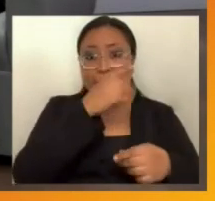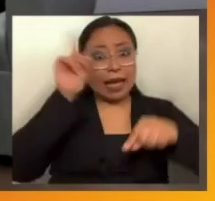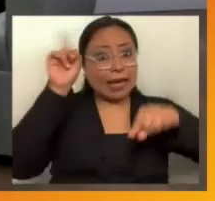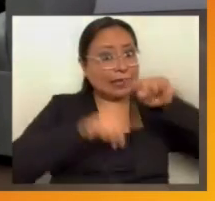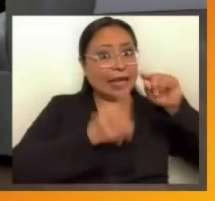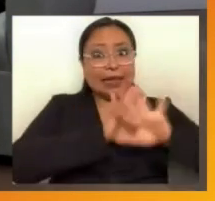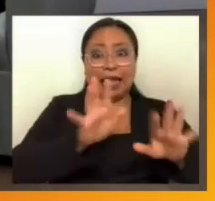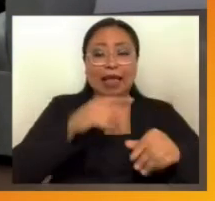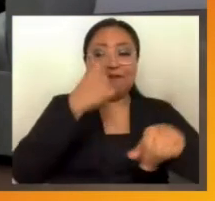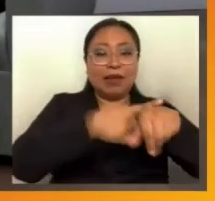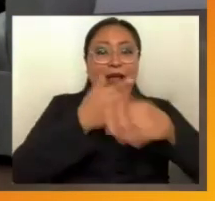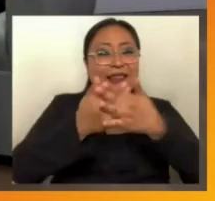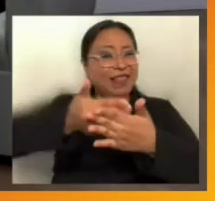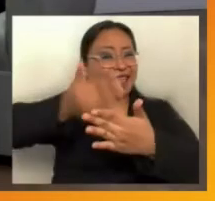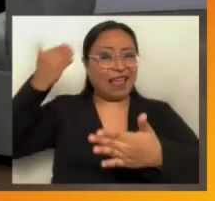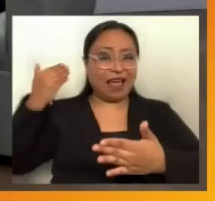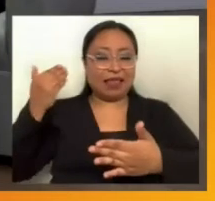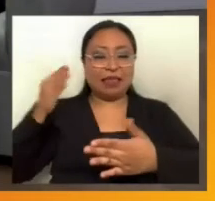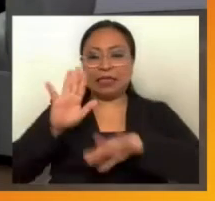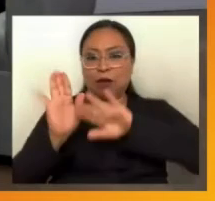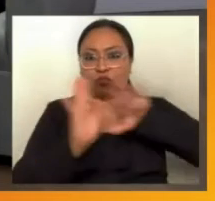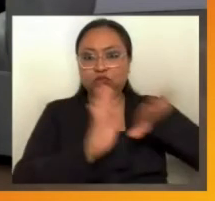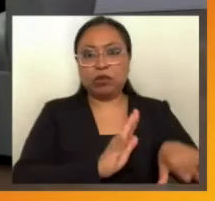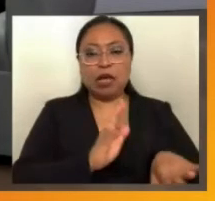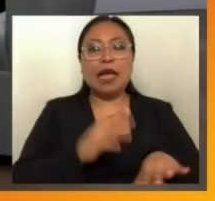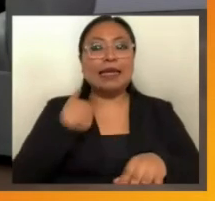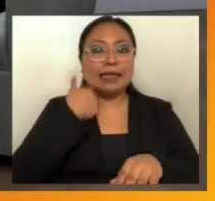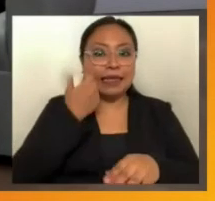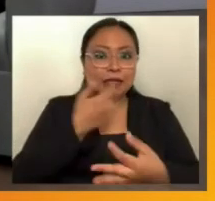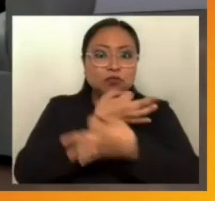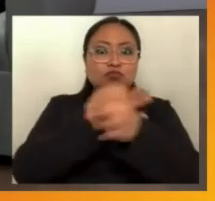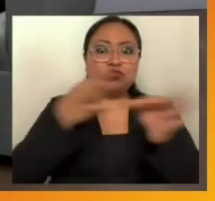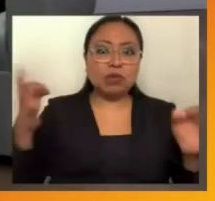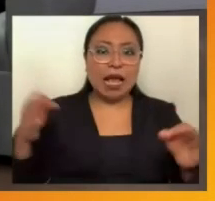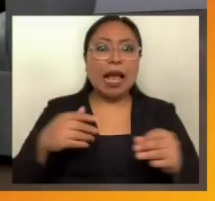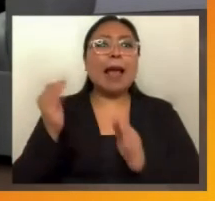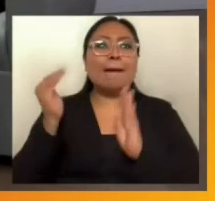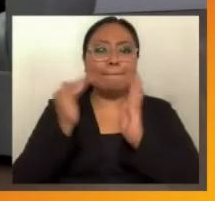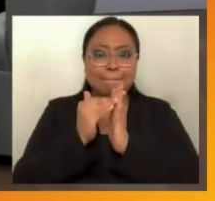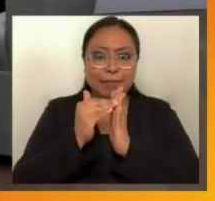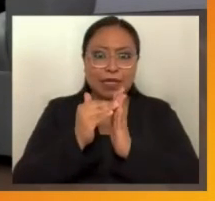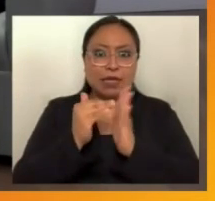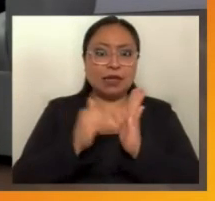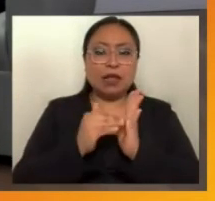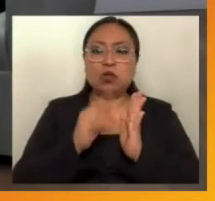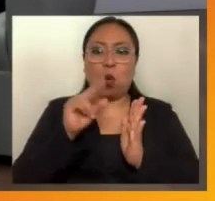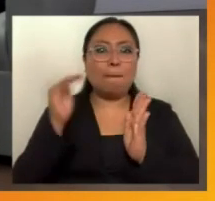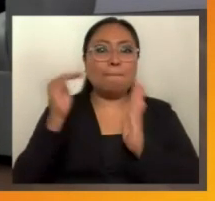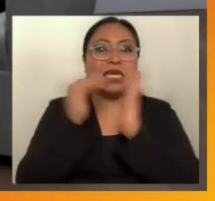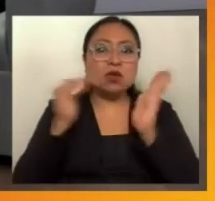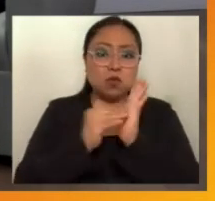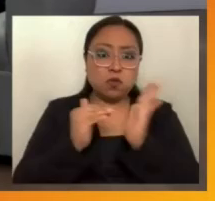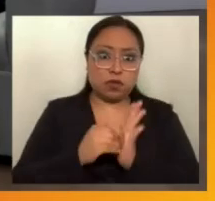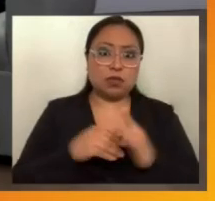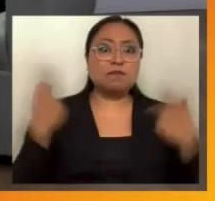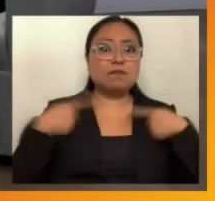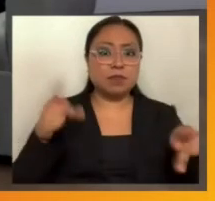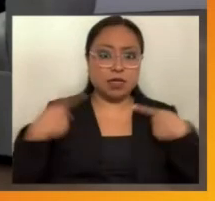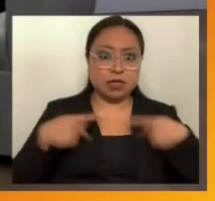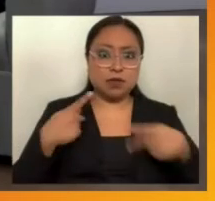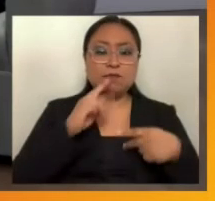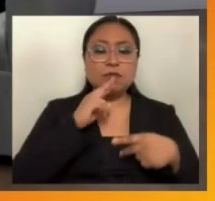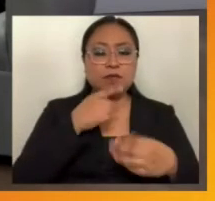tu voz sí queremos llegar, no a miles, sino a millones de personas que tengan esta conciencia, que sepan que nuestra